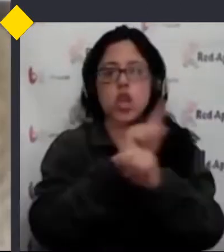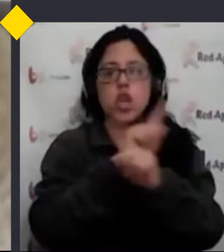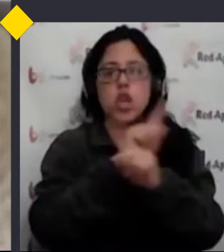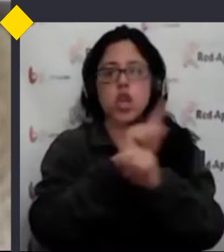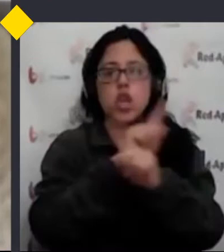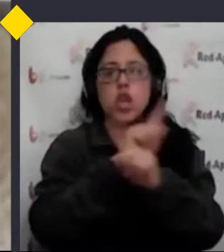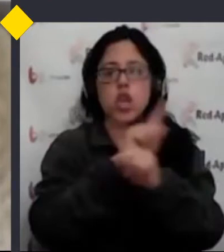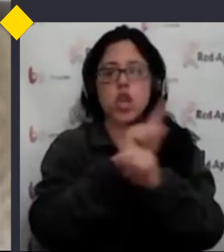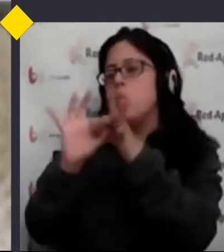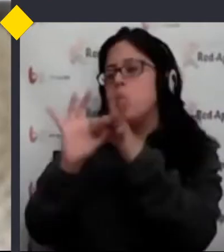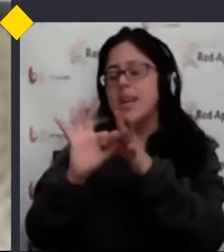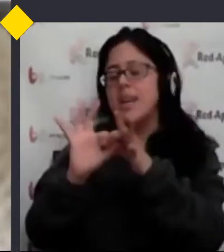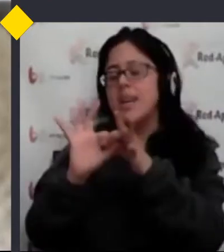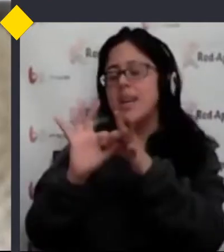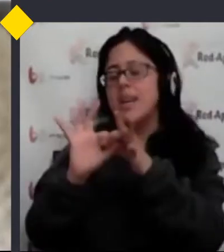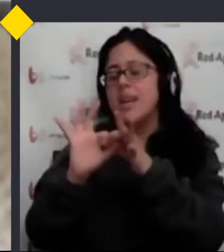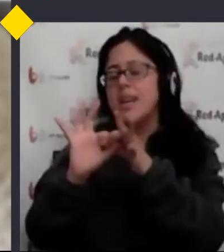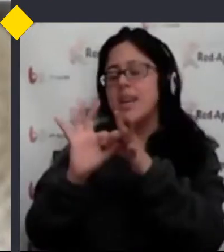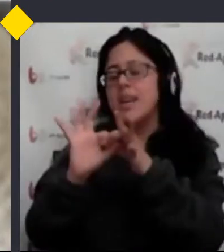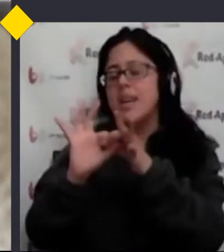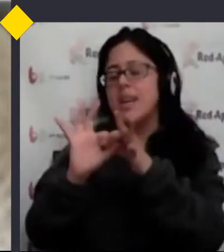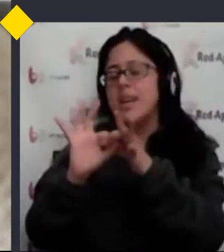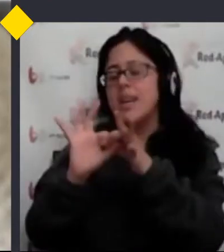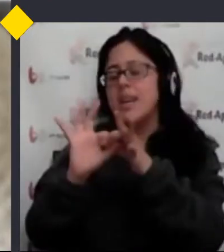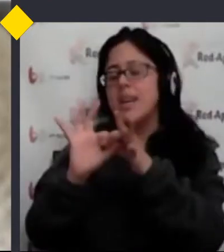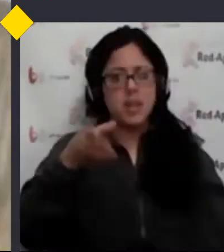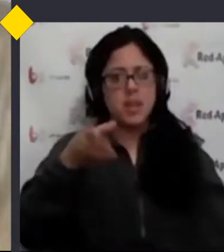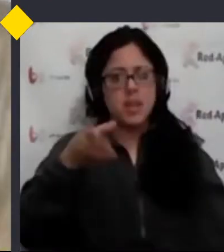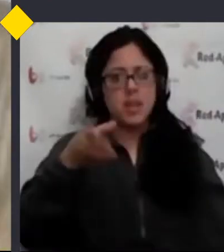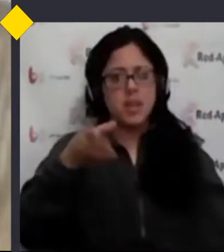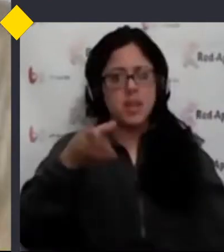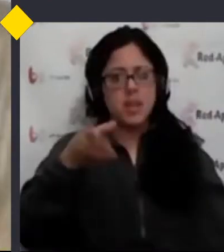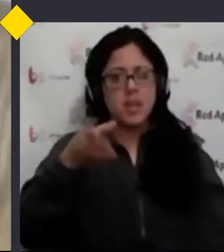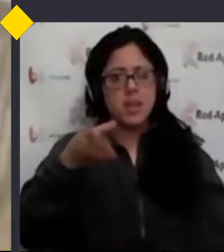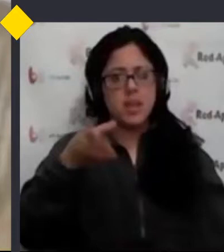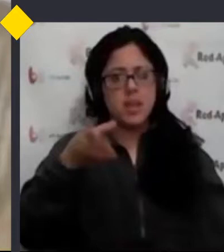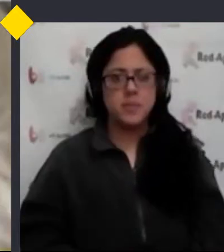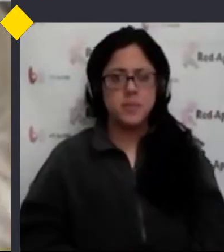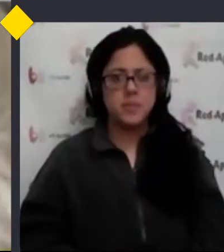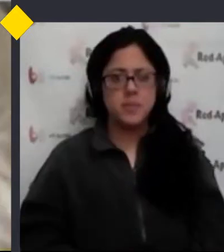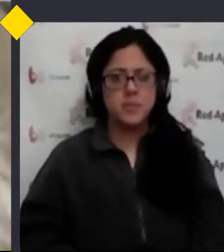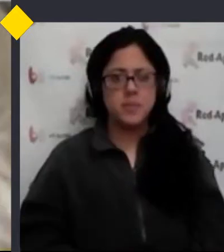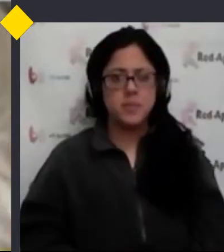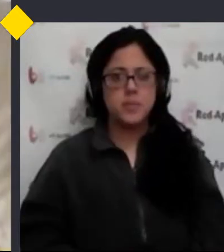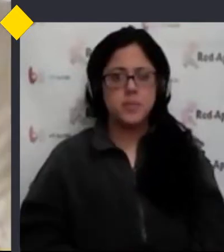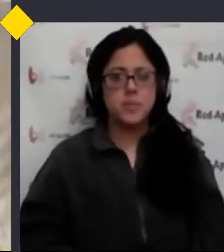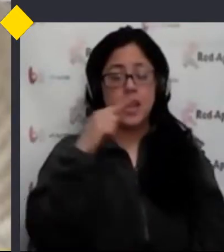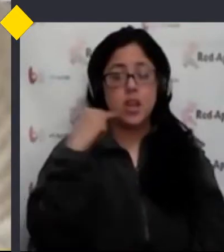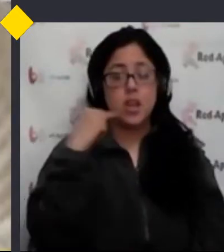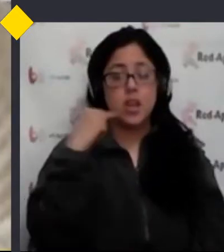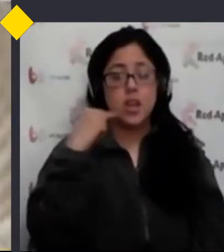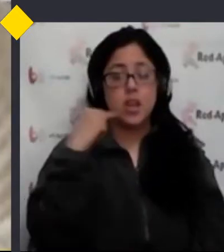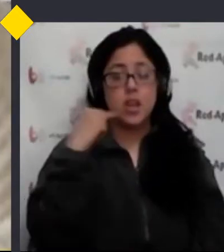lo ves tú, Jimena, desde la perspectiva de la discapacidad? Bueno, a nosotros siempre nos ha costado sacar